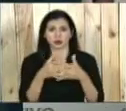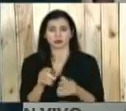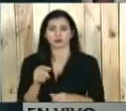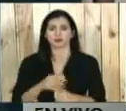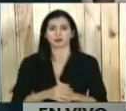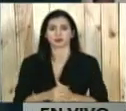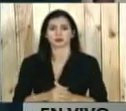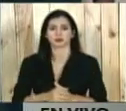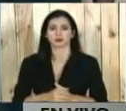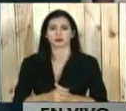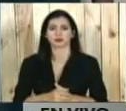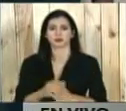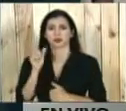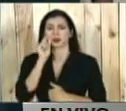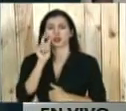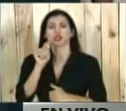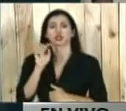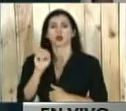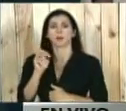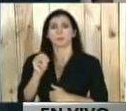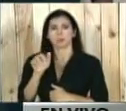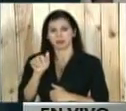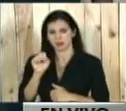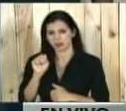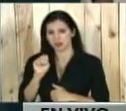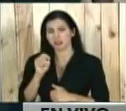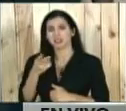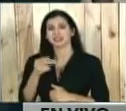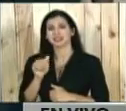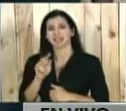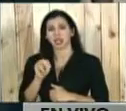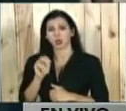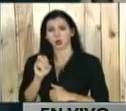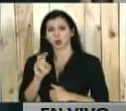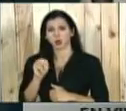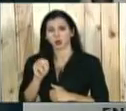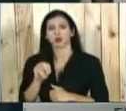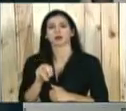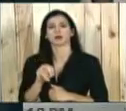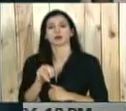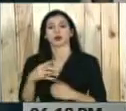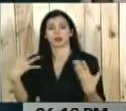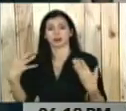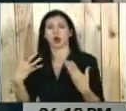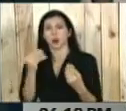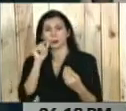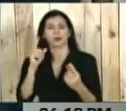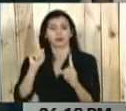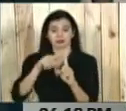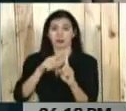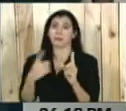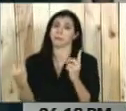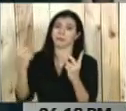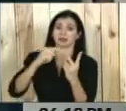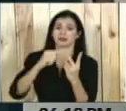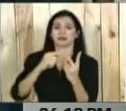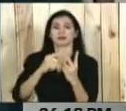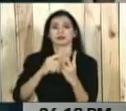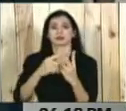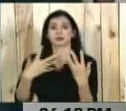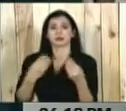Norteamérica, Thomas Shannon, quien vino acompañado con el ex representante demócrata Bill de la